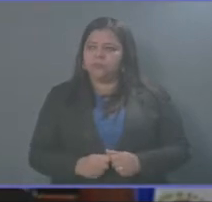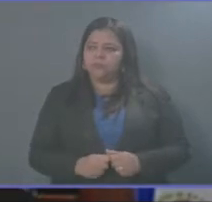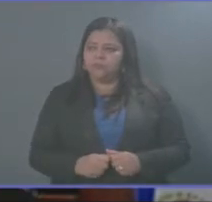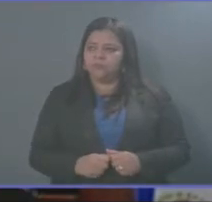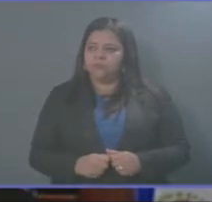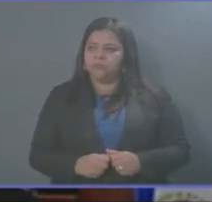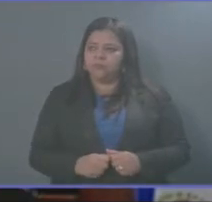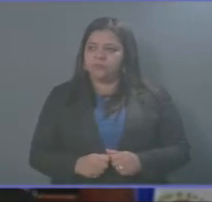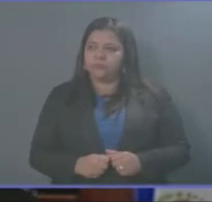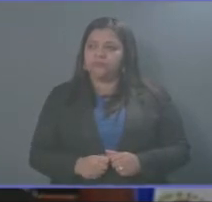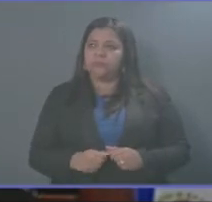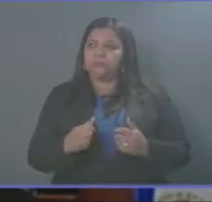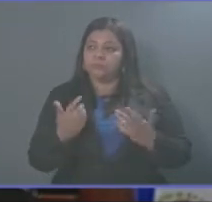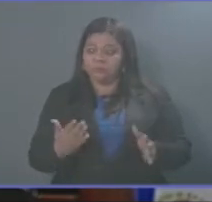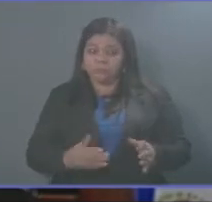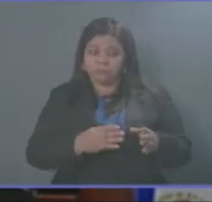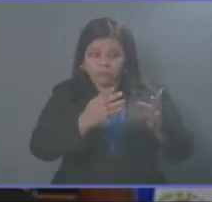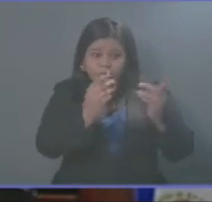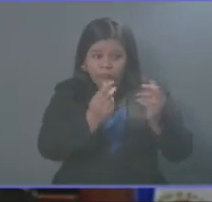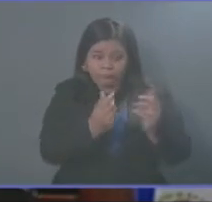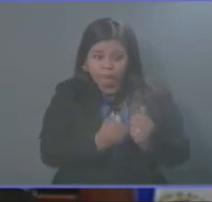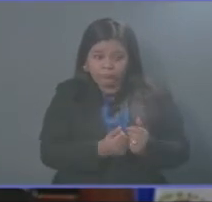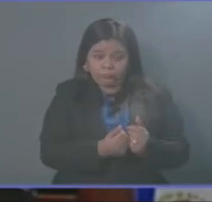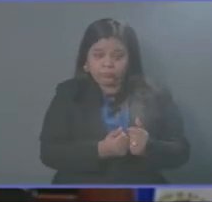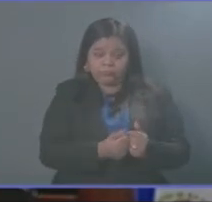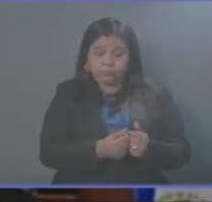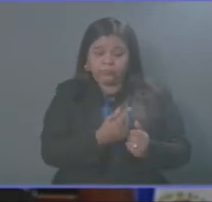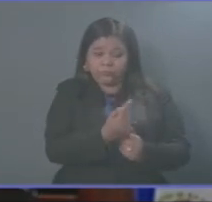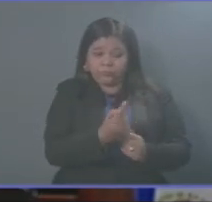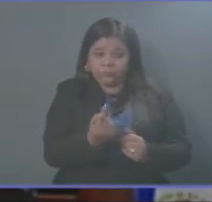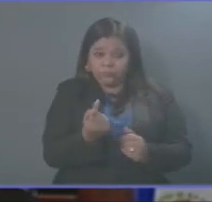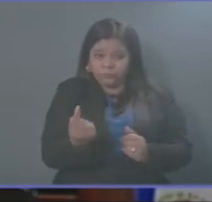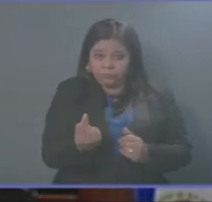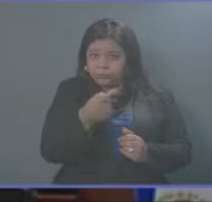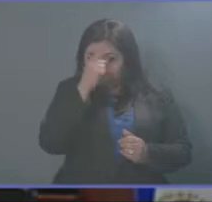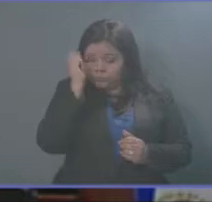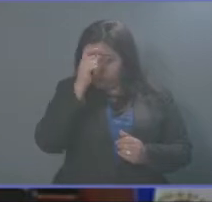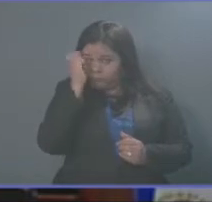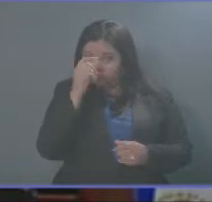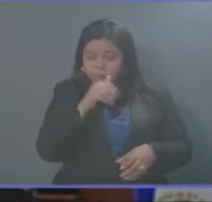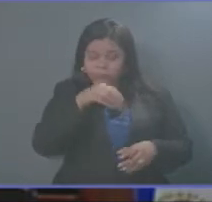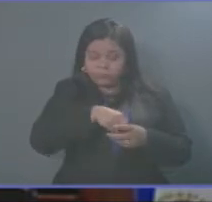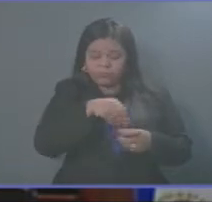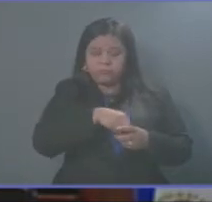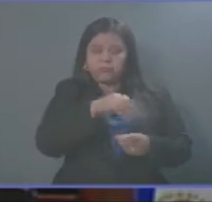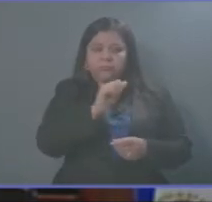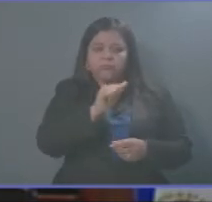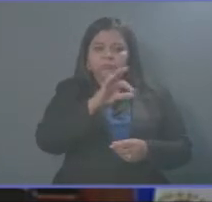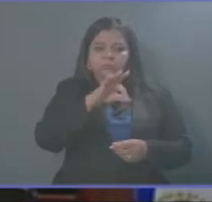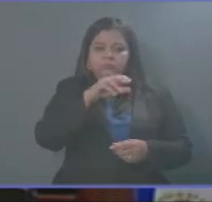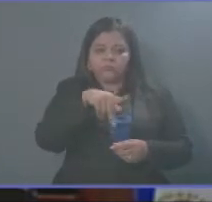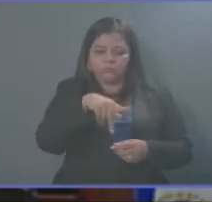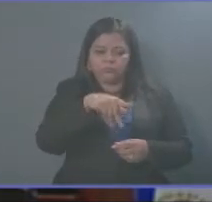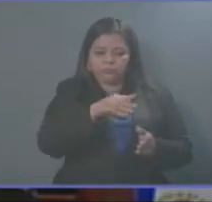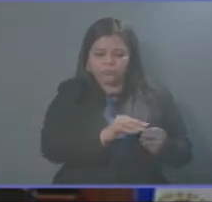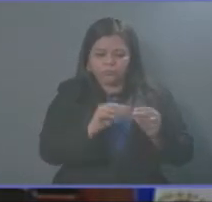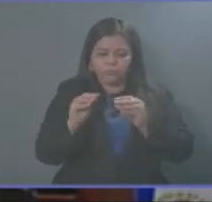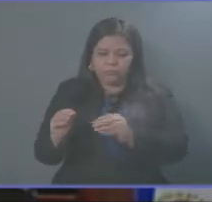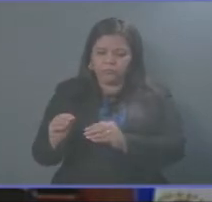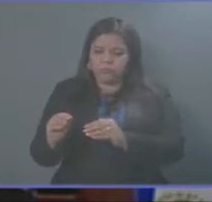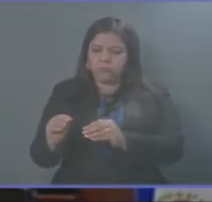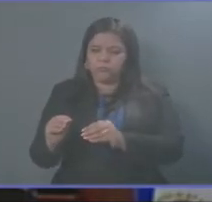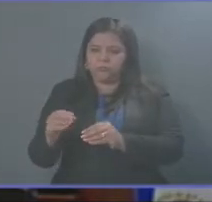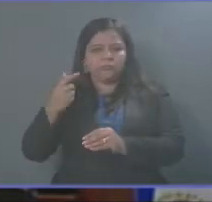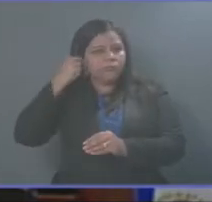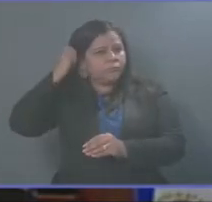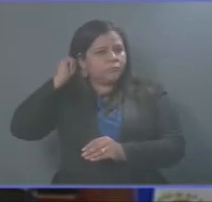de tomar de los recursos de los trabajadores para dárselos al señor Osiris